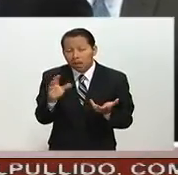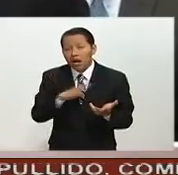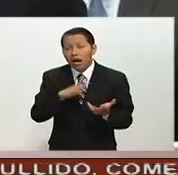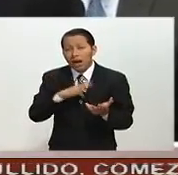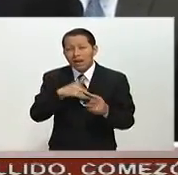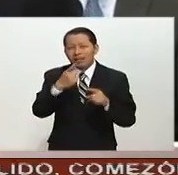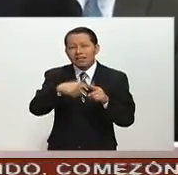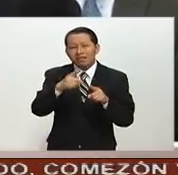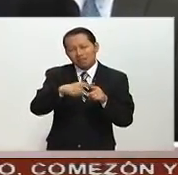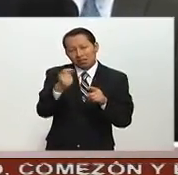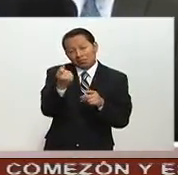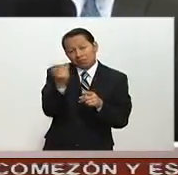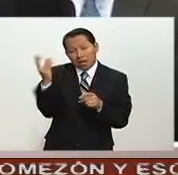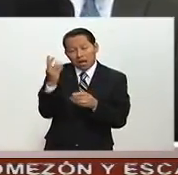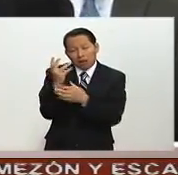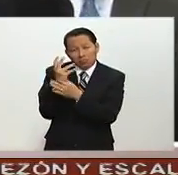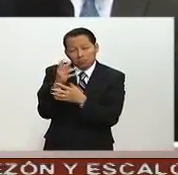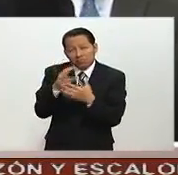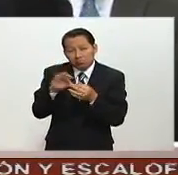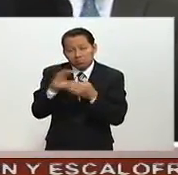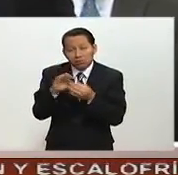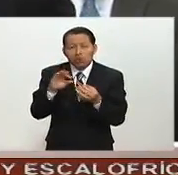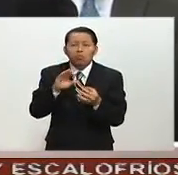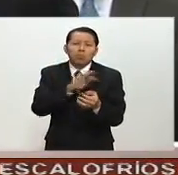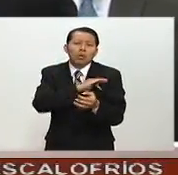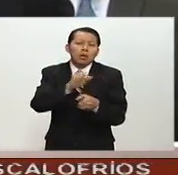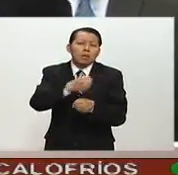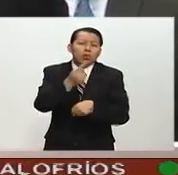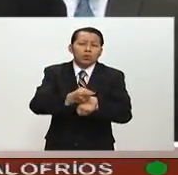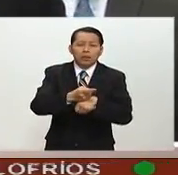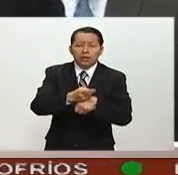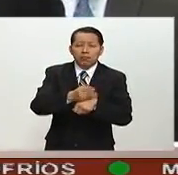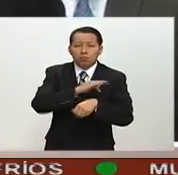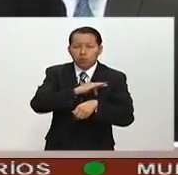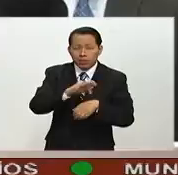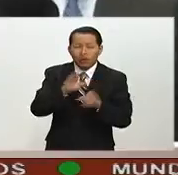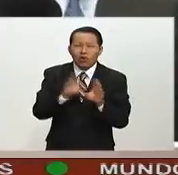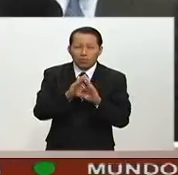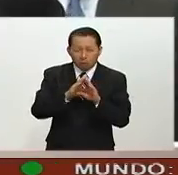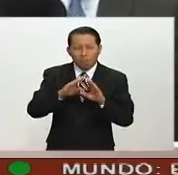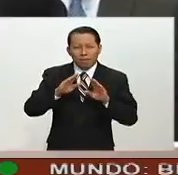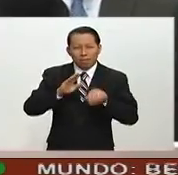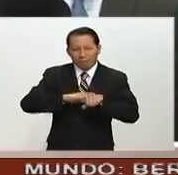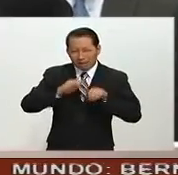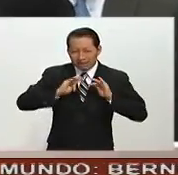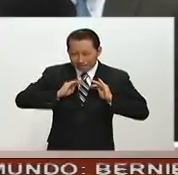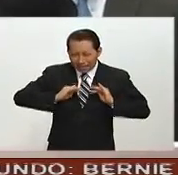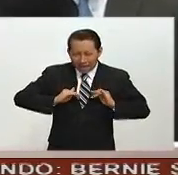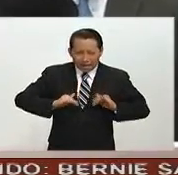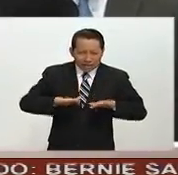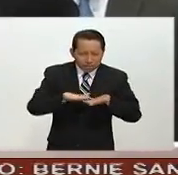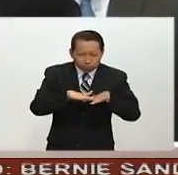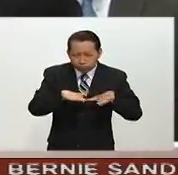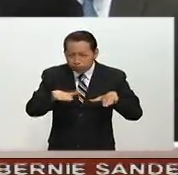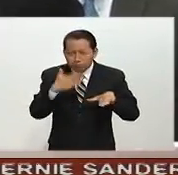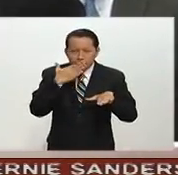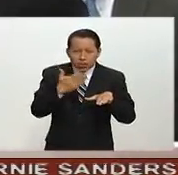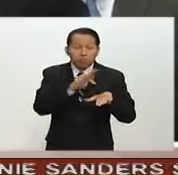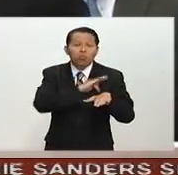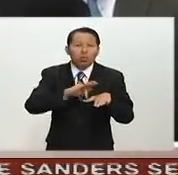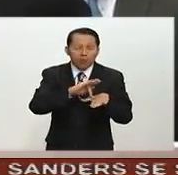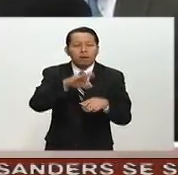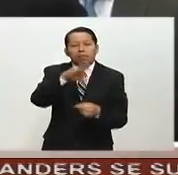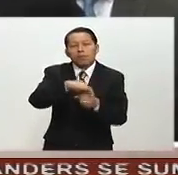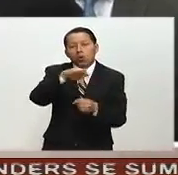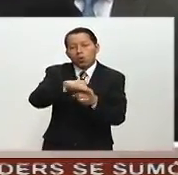medios han señalado que sería oportuno convocar, en cuanto haya cierta estabilidad, convocar a elecciones anticipadas